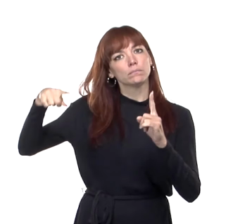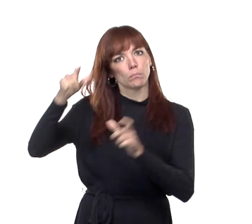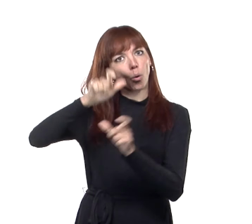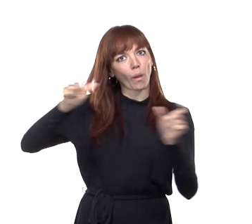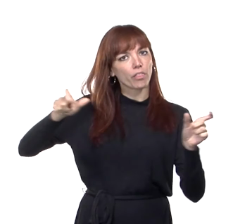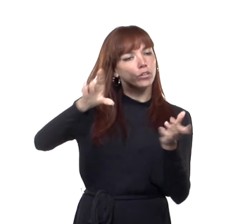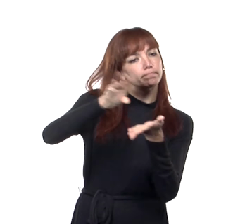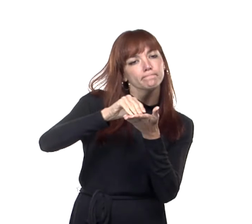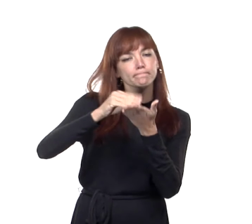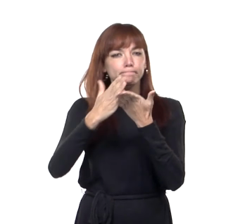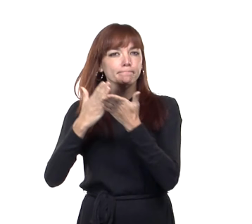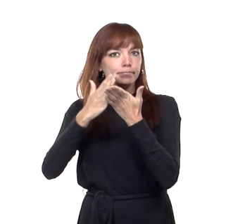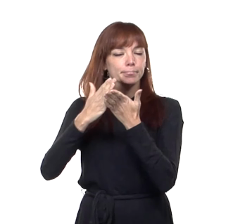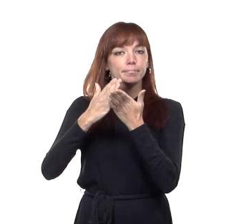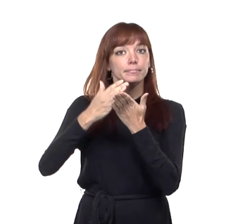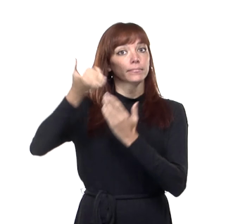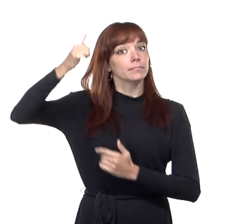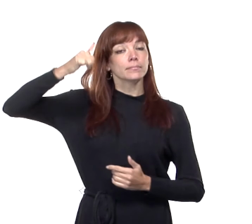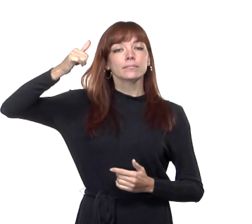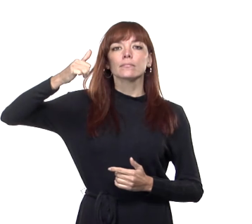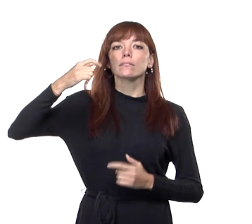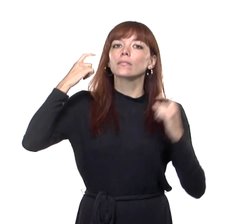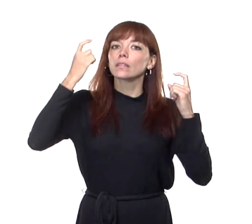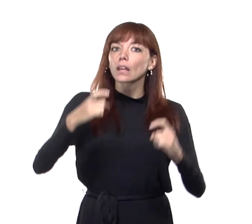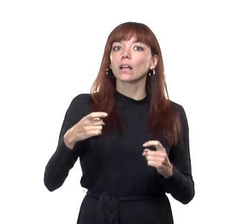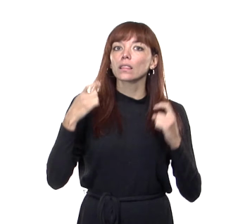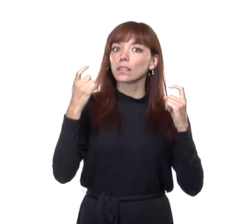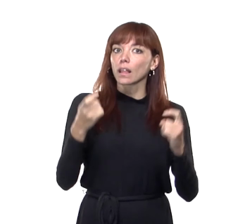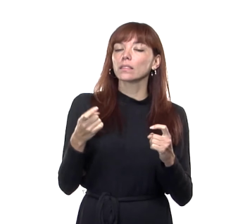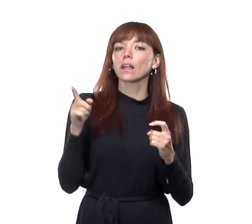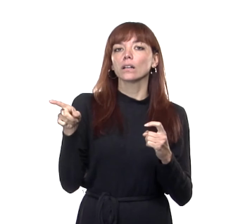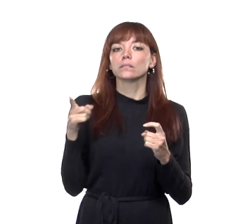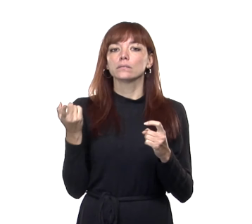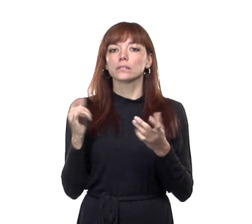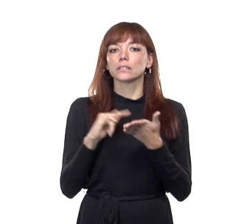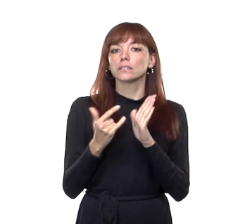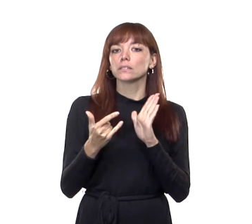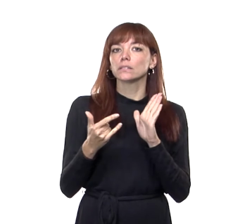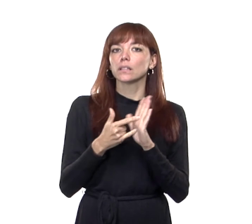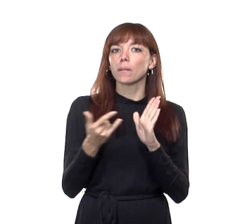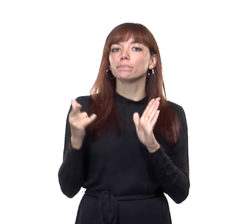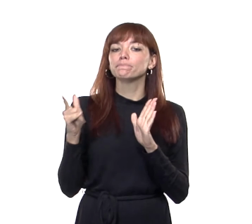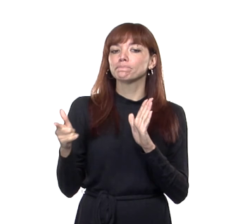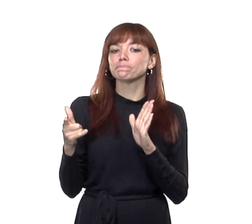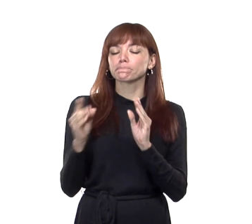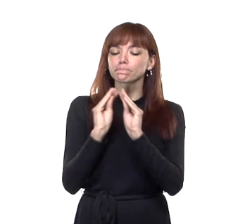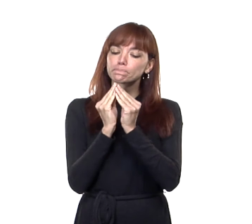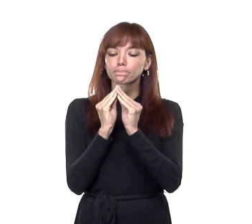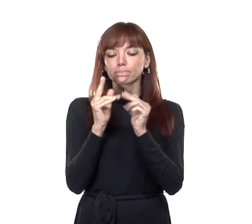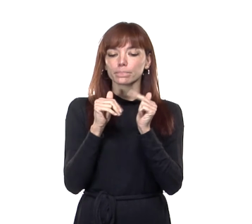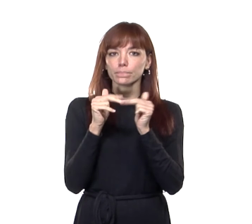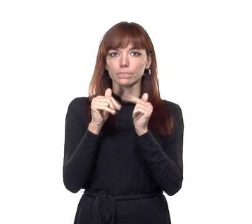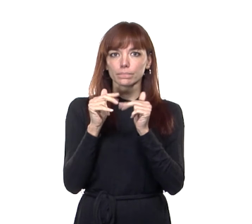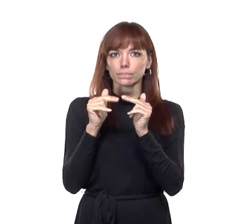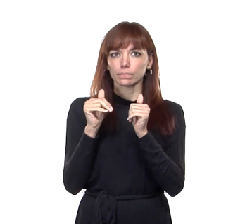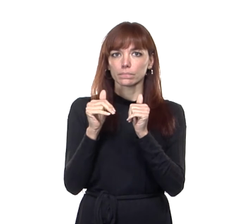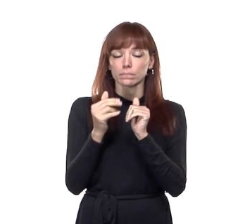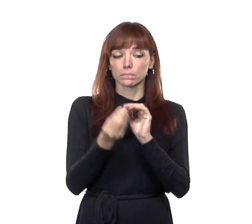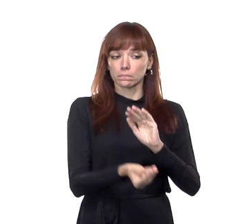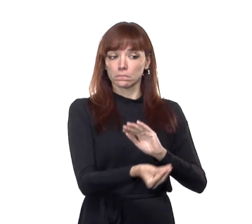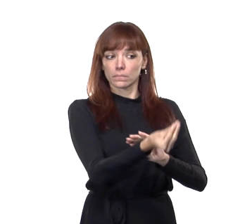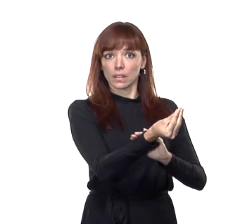y era alguien que había intentado construir un sistema que pudiera seguir a la gente desde que nacía hasta